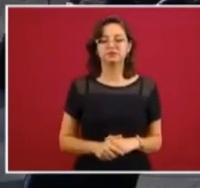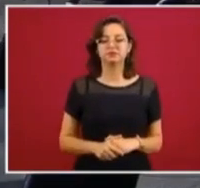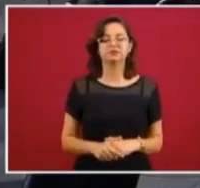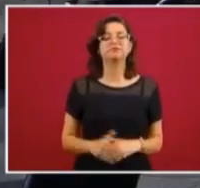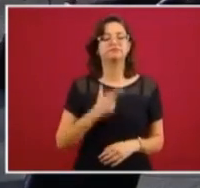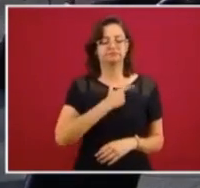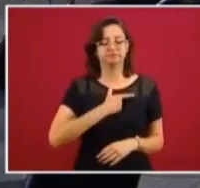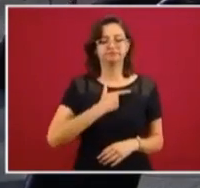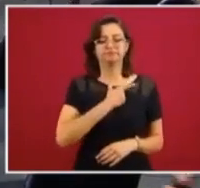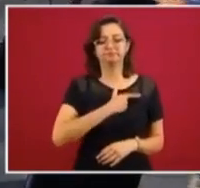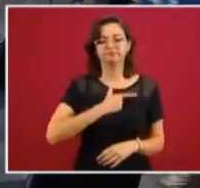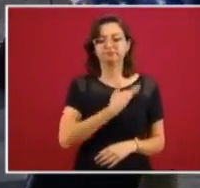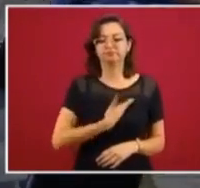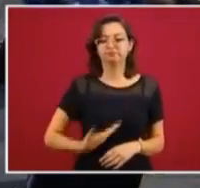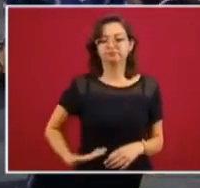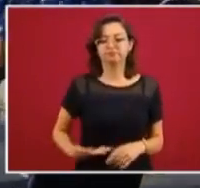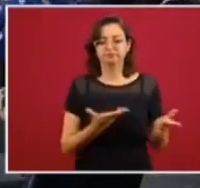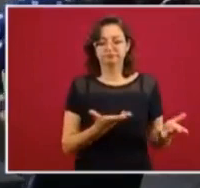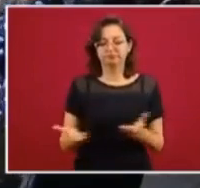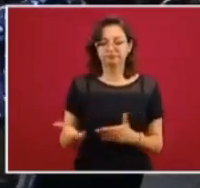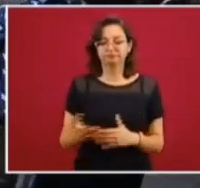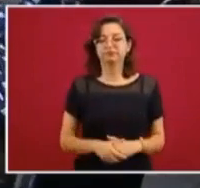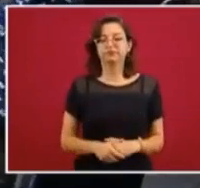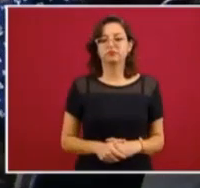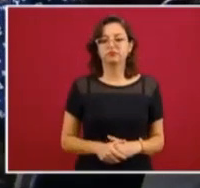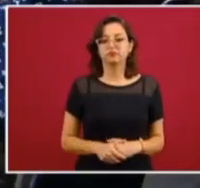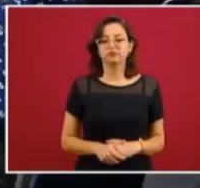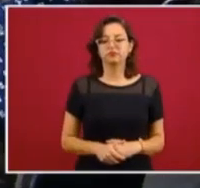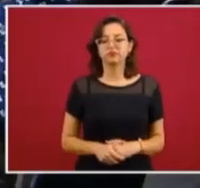gusto, presidente, canciller, el coordinador.